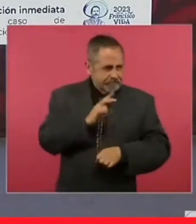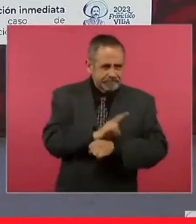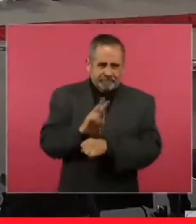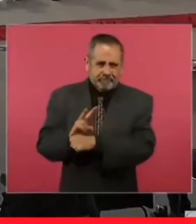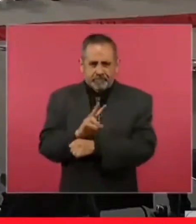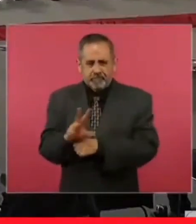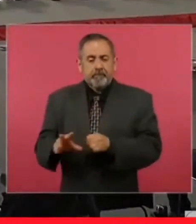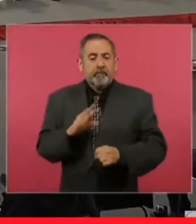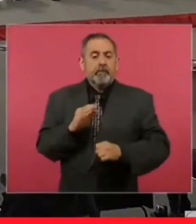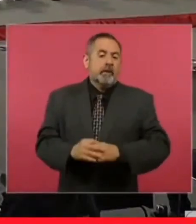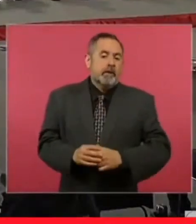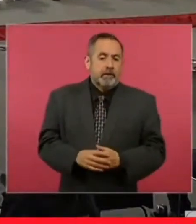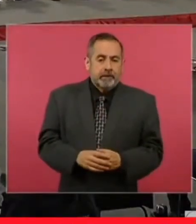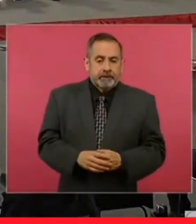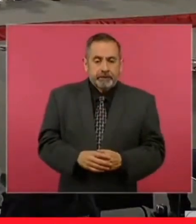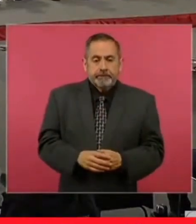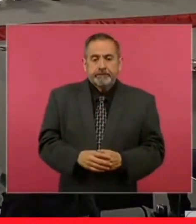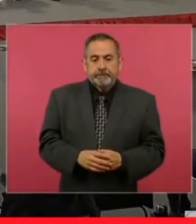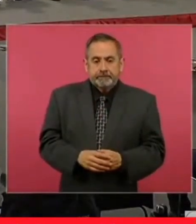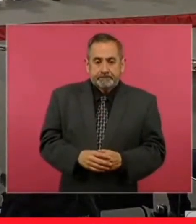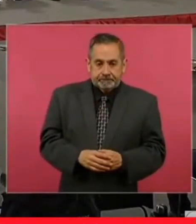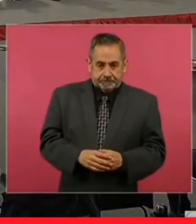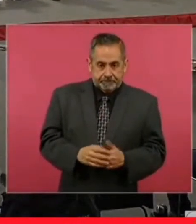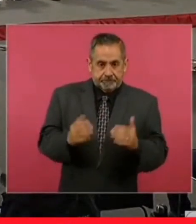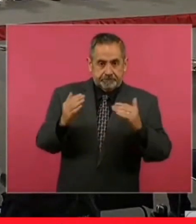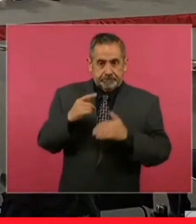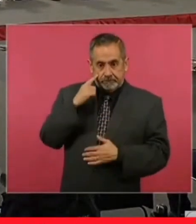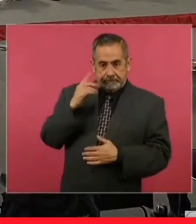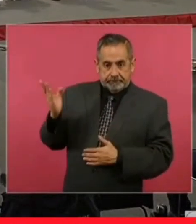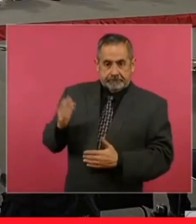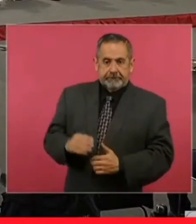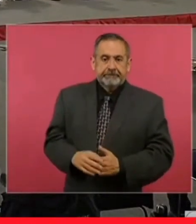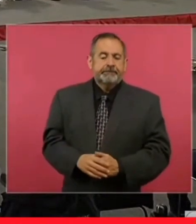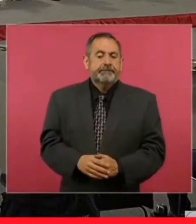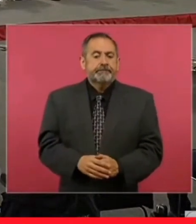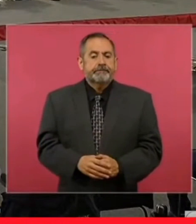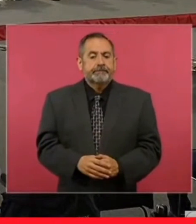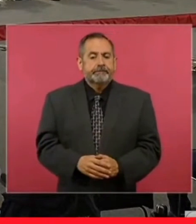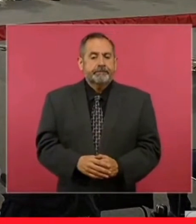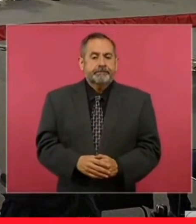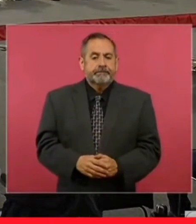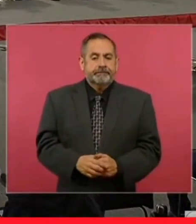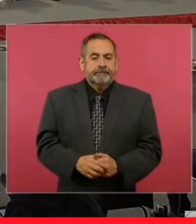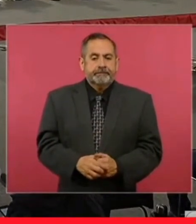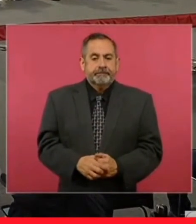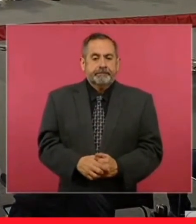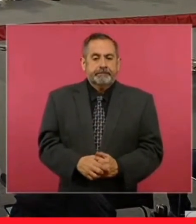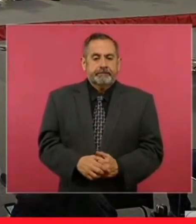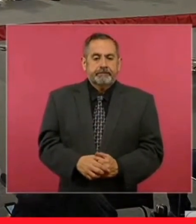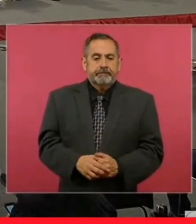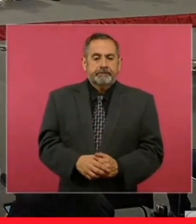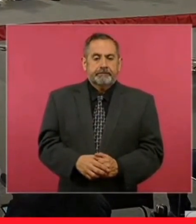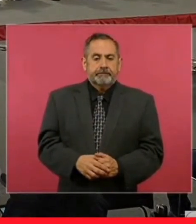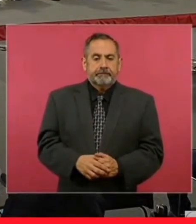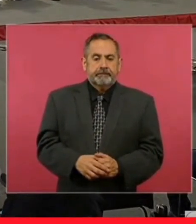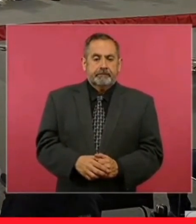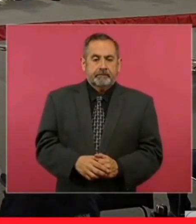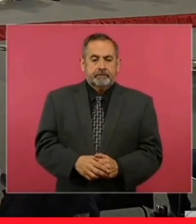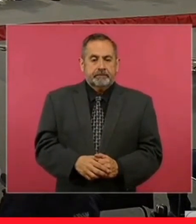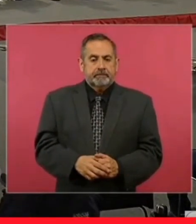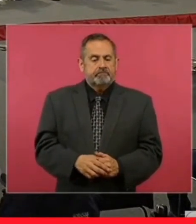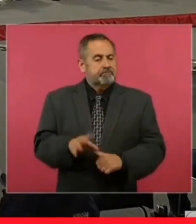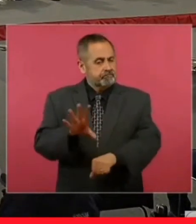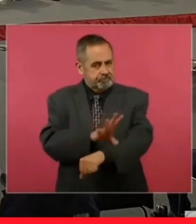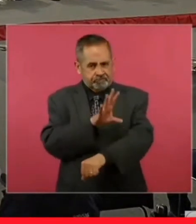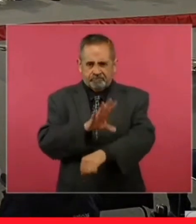de control. En la siguiente lámina, por favor. Por supuesto que la infraestructura eléctrica sí sirve para